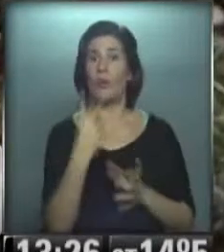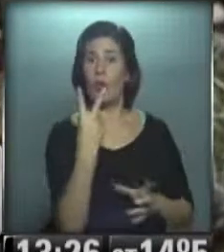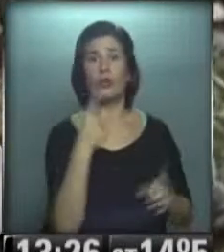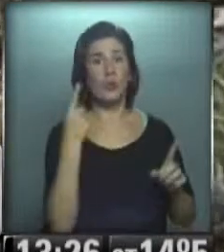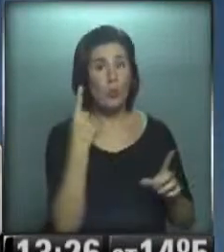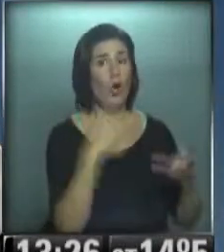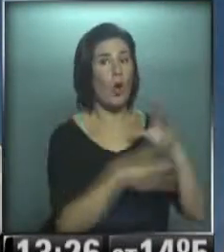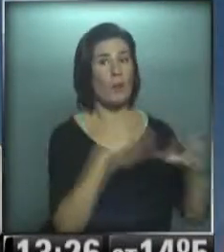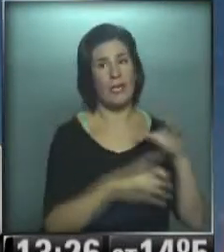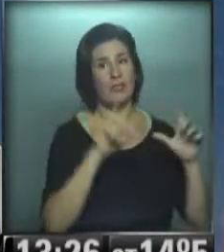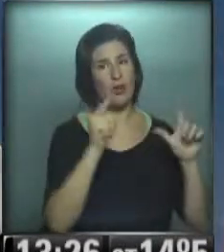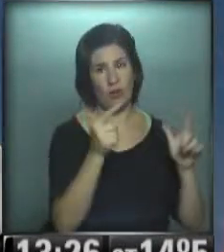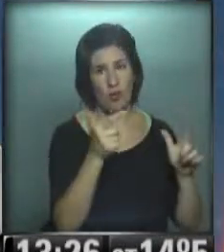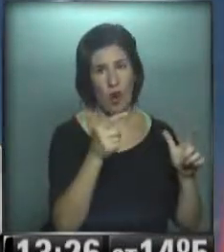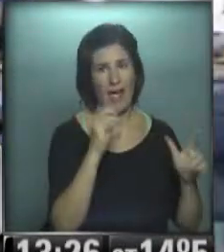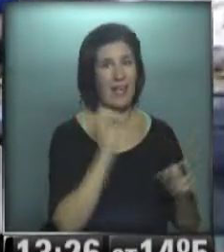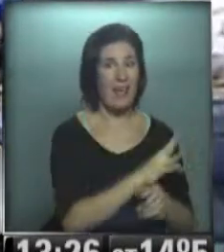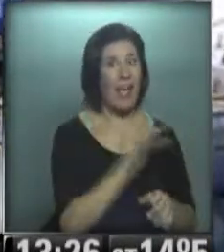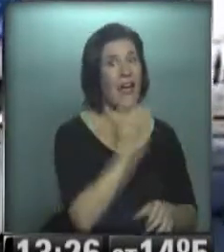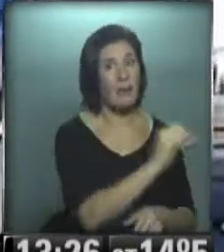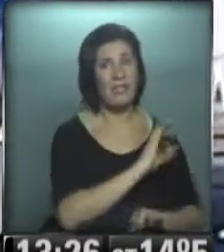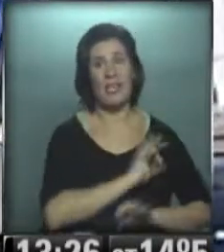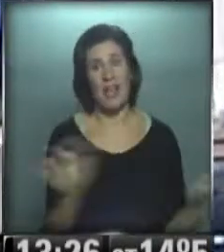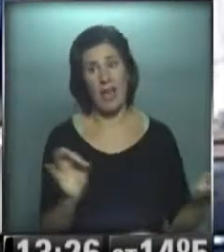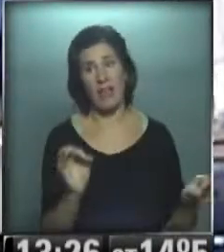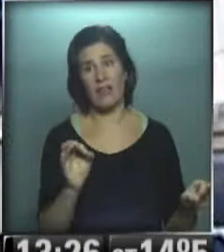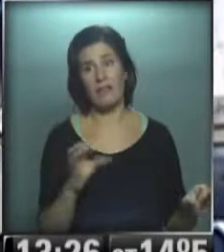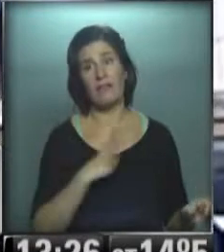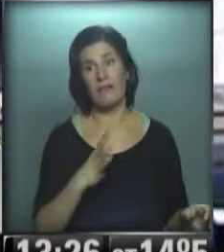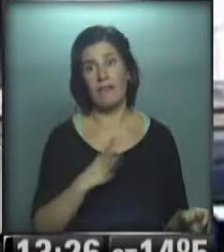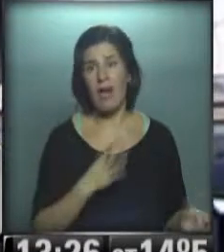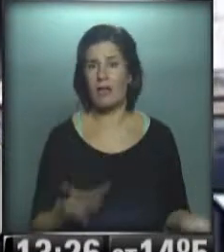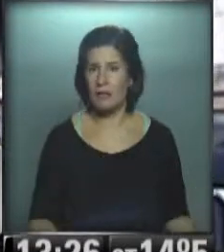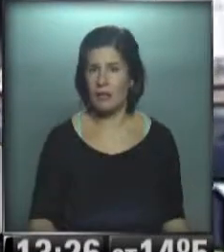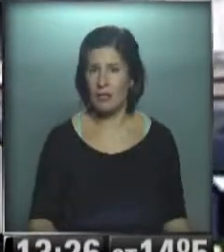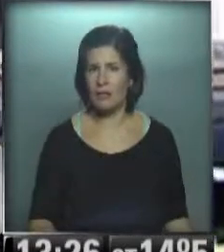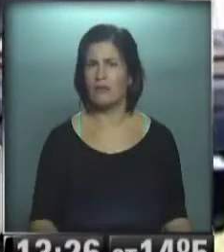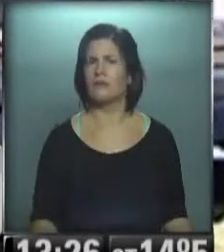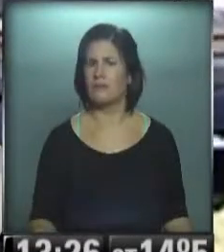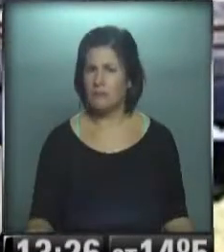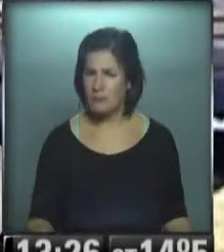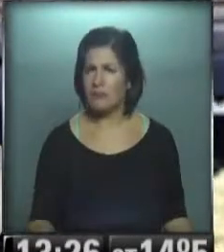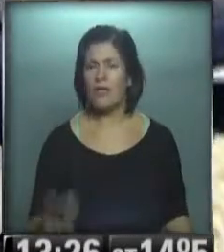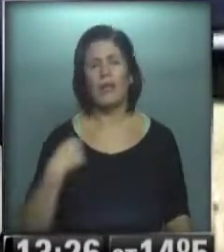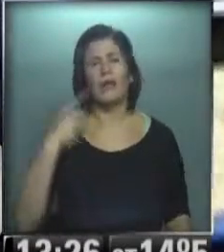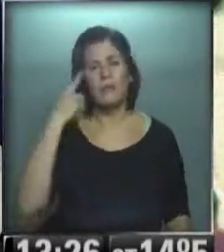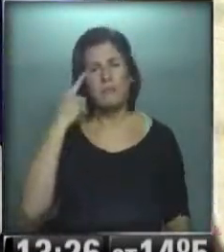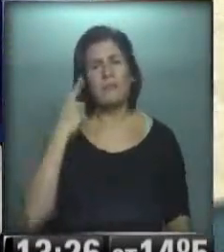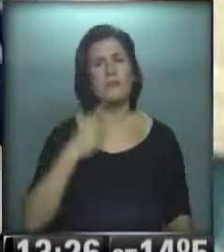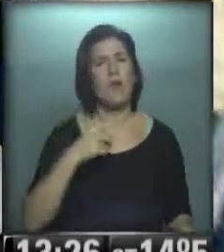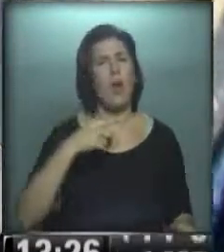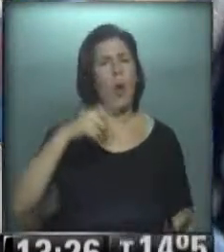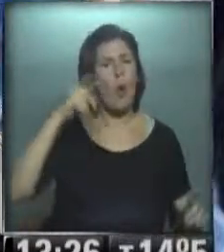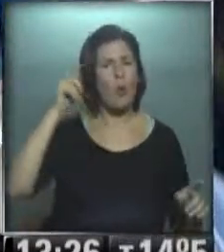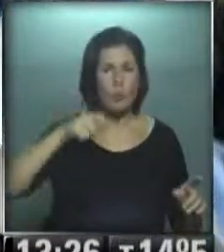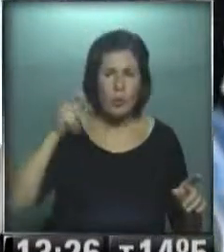una sentencia firme porque una de las partes todavía no ha sido comunicada y todo el lo que demandó trasladar la sentencia o